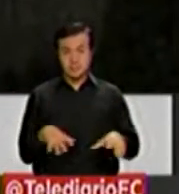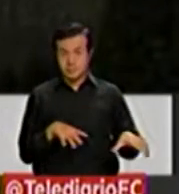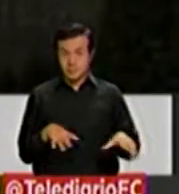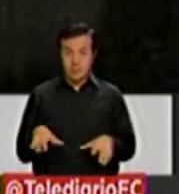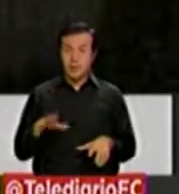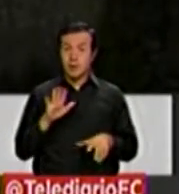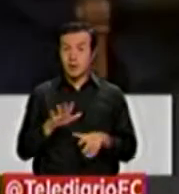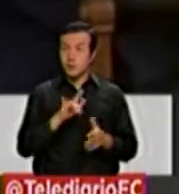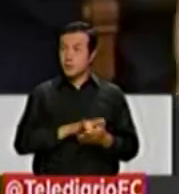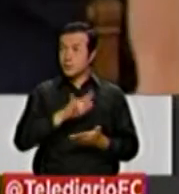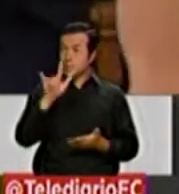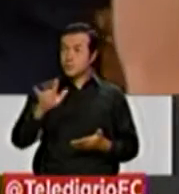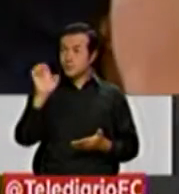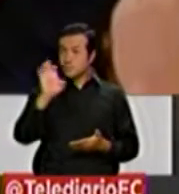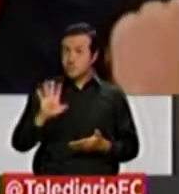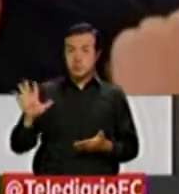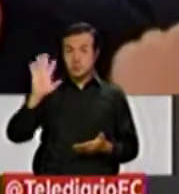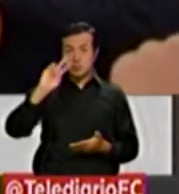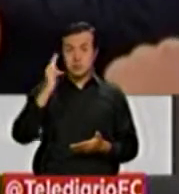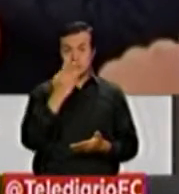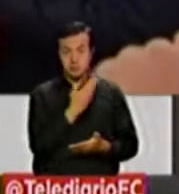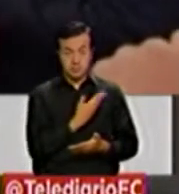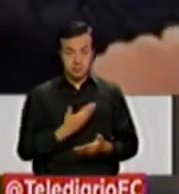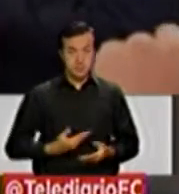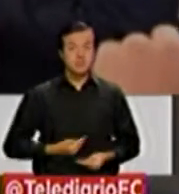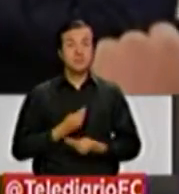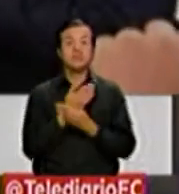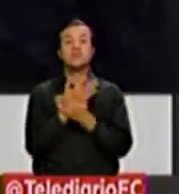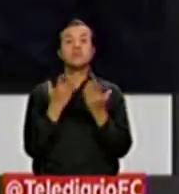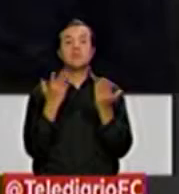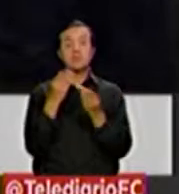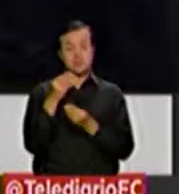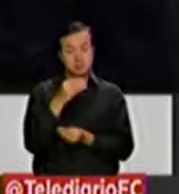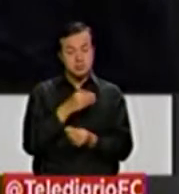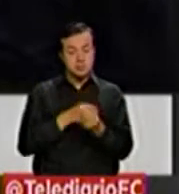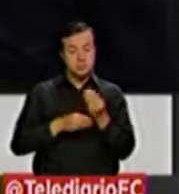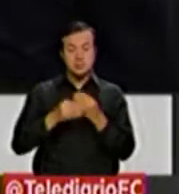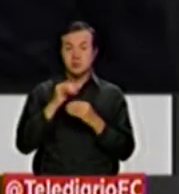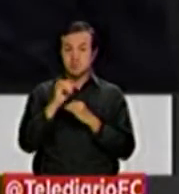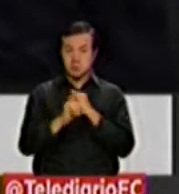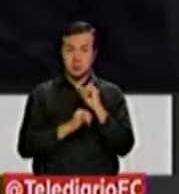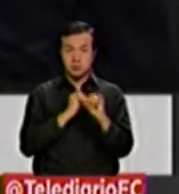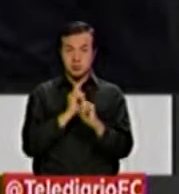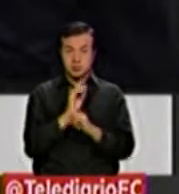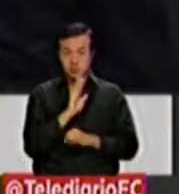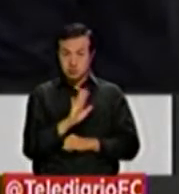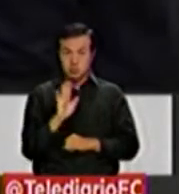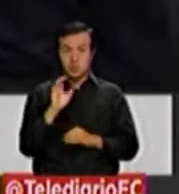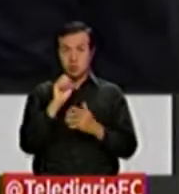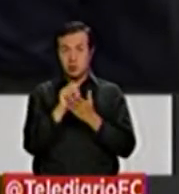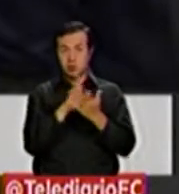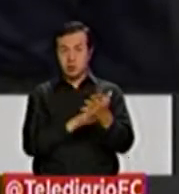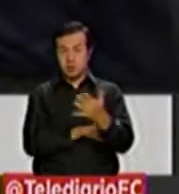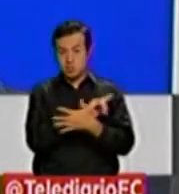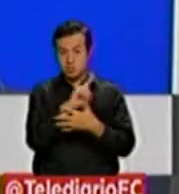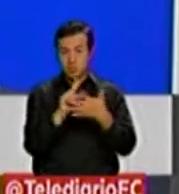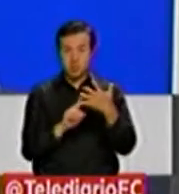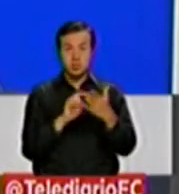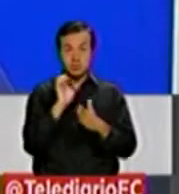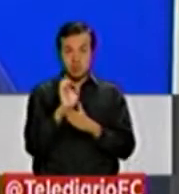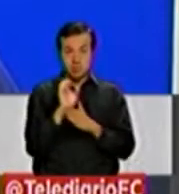su viaje a Europa, el vicepresidente resaltó el interés de inversionistas extranjeros en varios proyectos para el